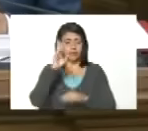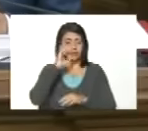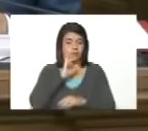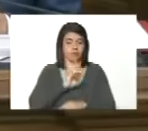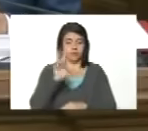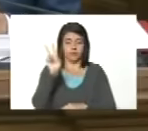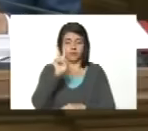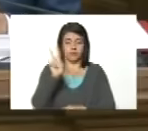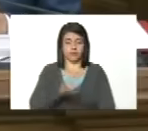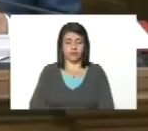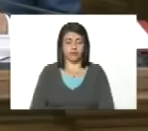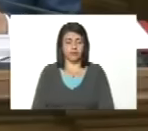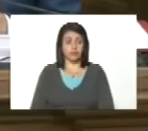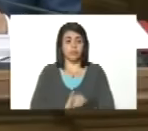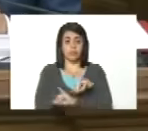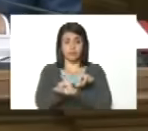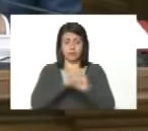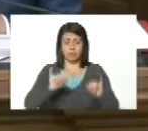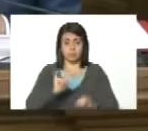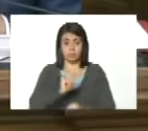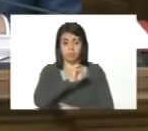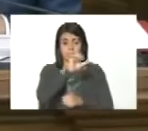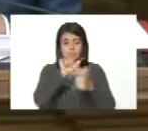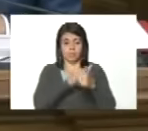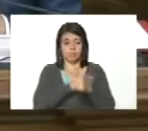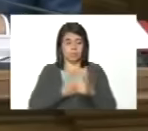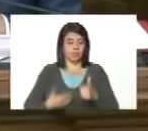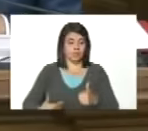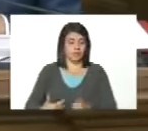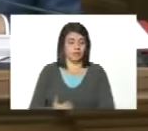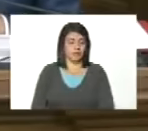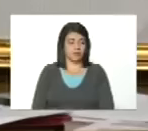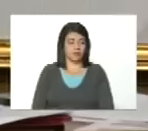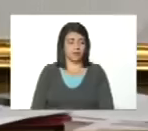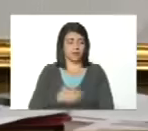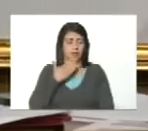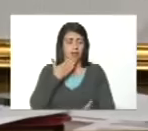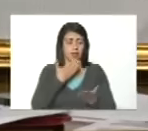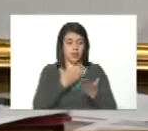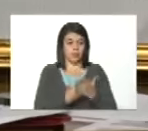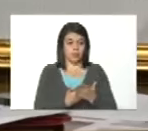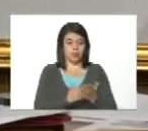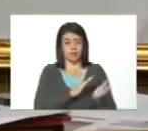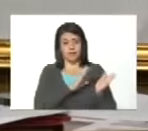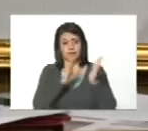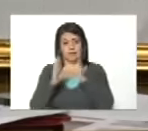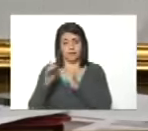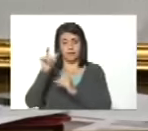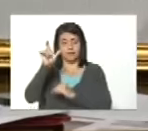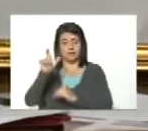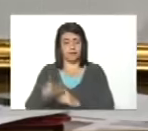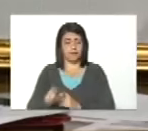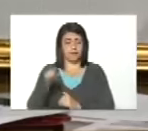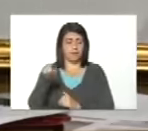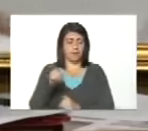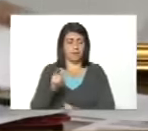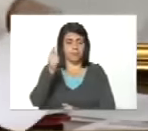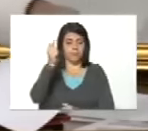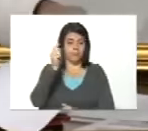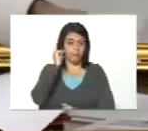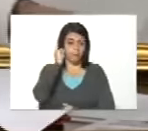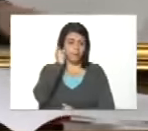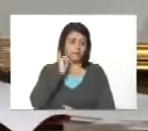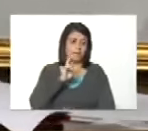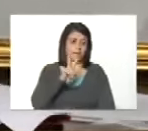República Bolivariana de Venezuela. Es todo, ciudadana vicepresidenta. Muchas gracias, secretaria. Tiene la palabra la